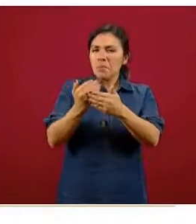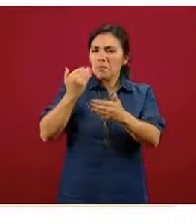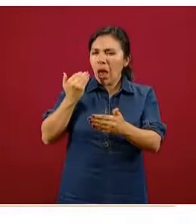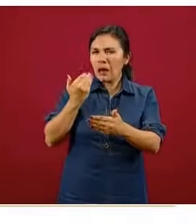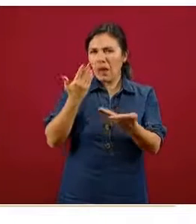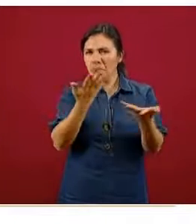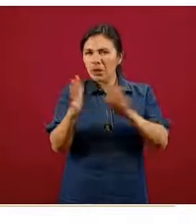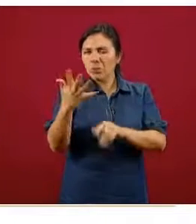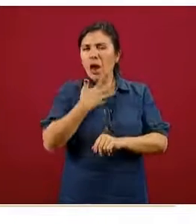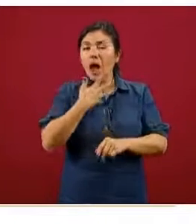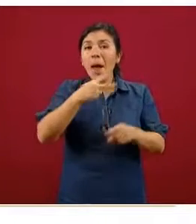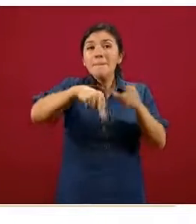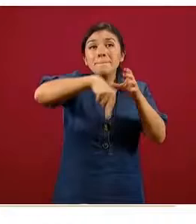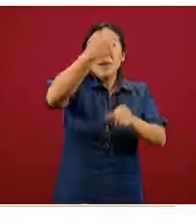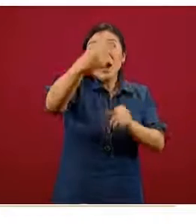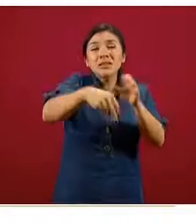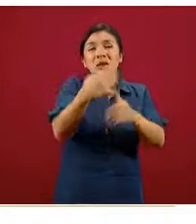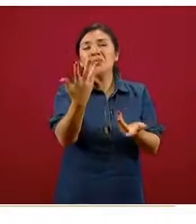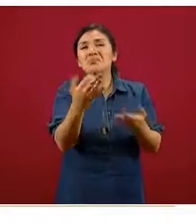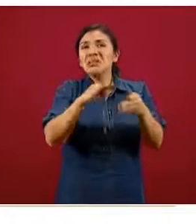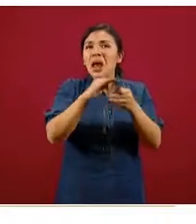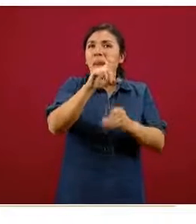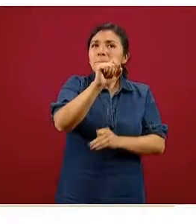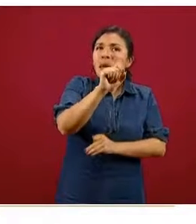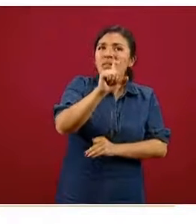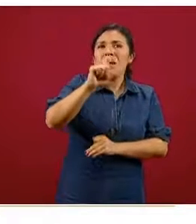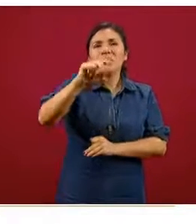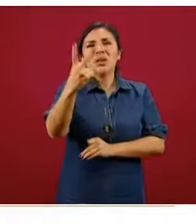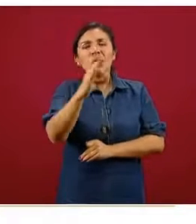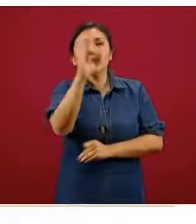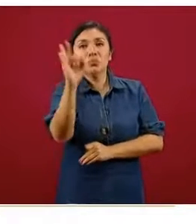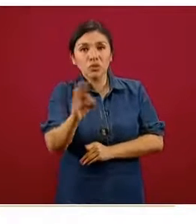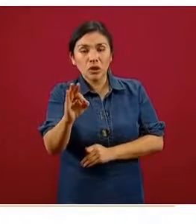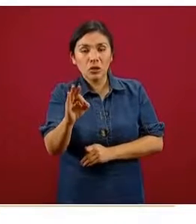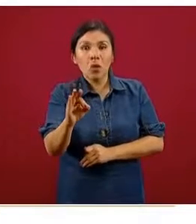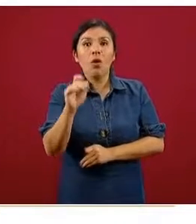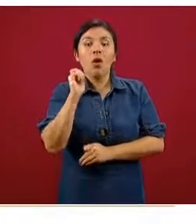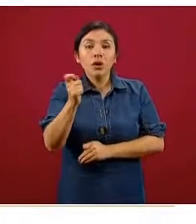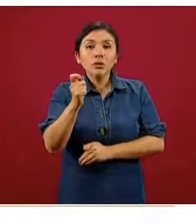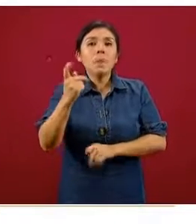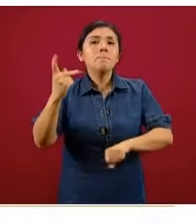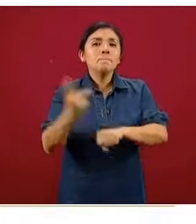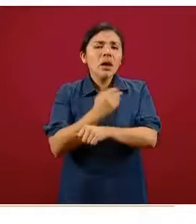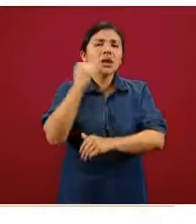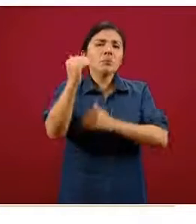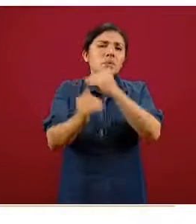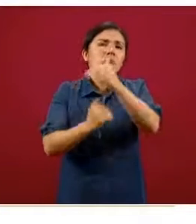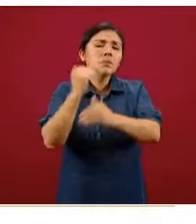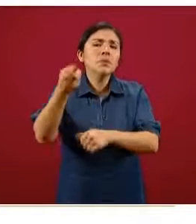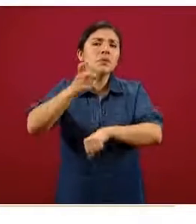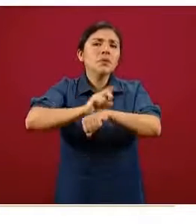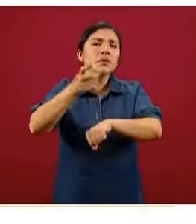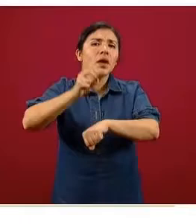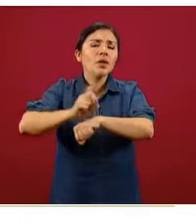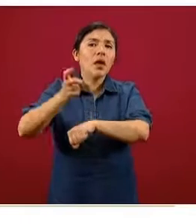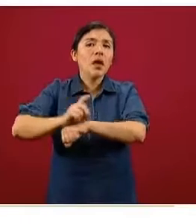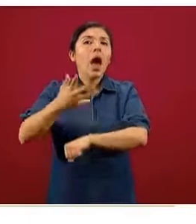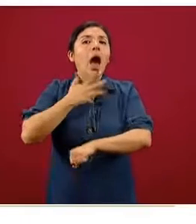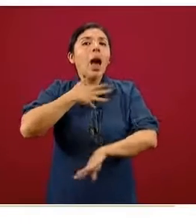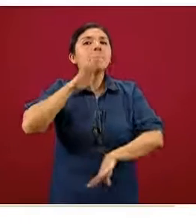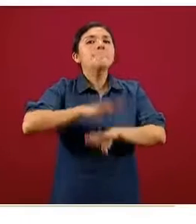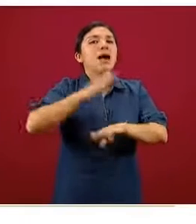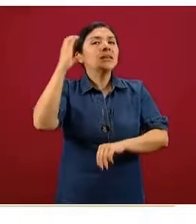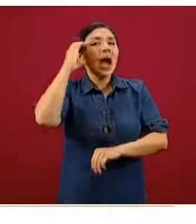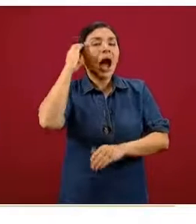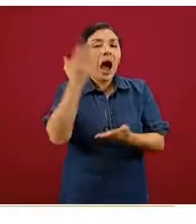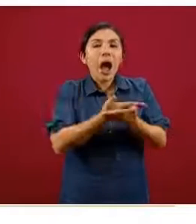más o menos una disponibilidad de 20%, 22%, en la medida que ha pasado los días han incrementado ya esta disponibilidad,